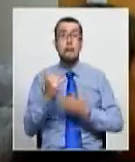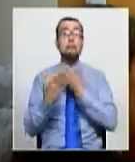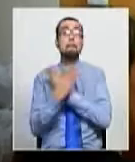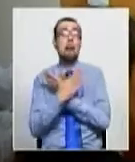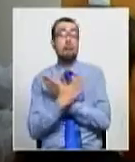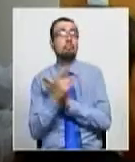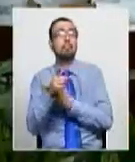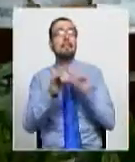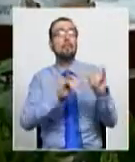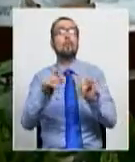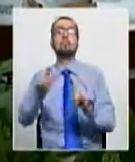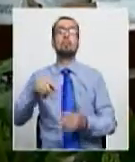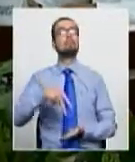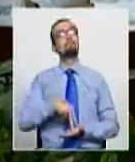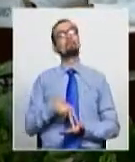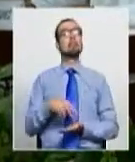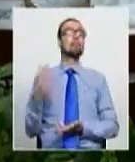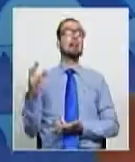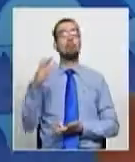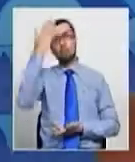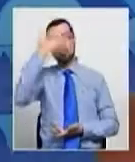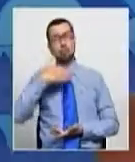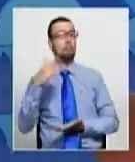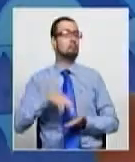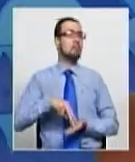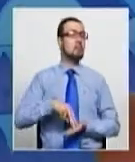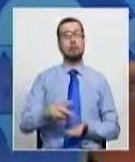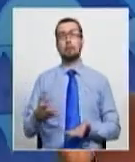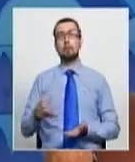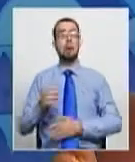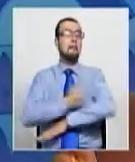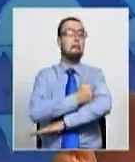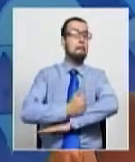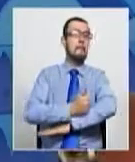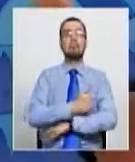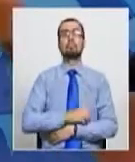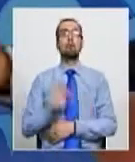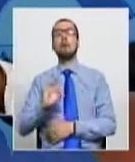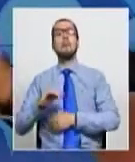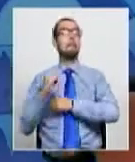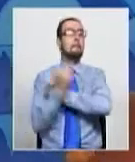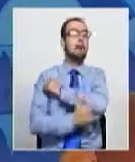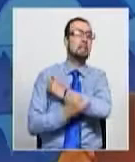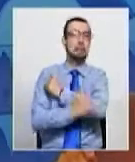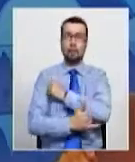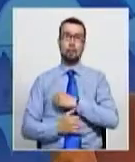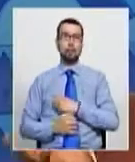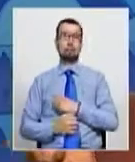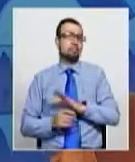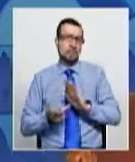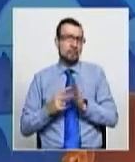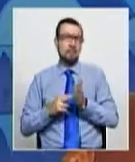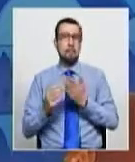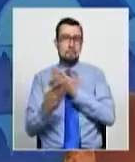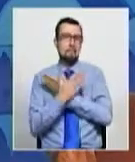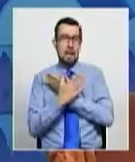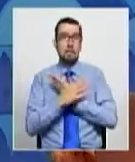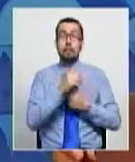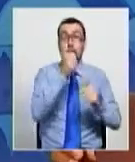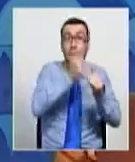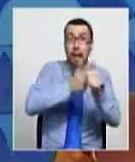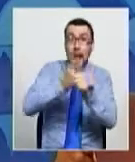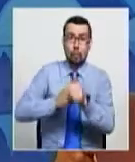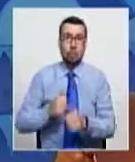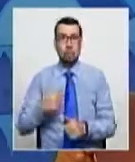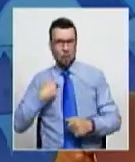paralelo de dulces en la tienda en el bar en el paseo es decir la manera como con los demás creamos problemas